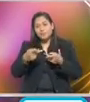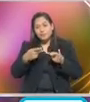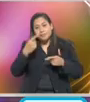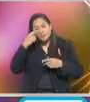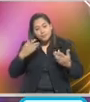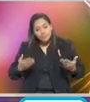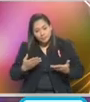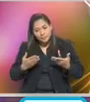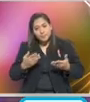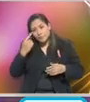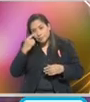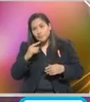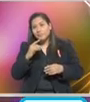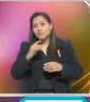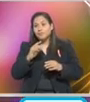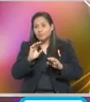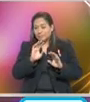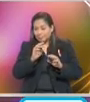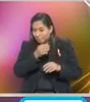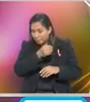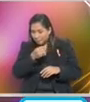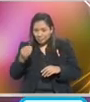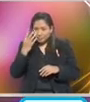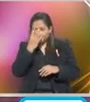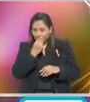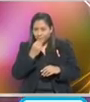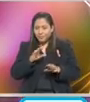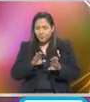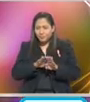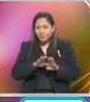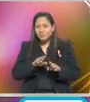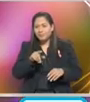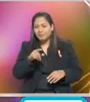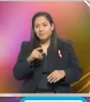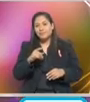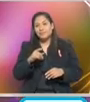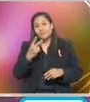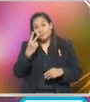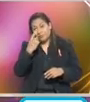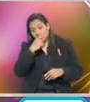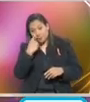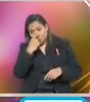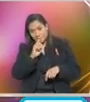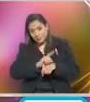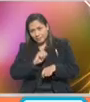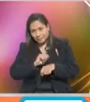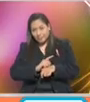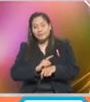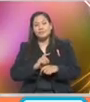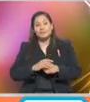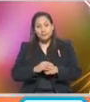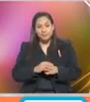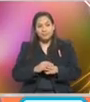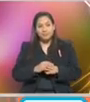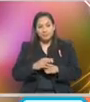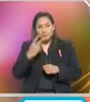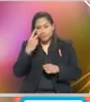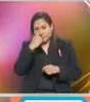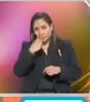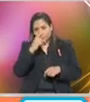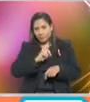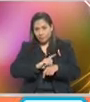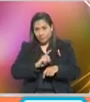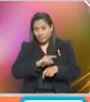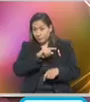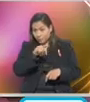los ensayos para estar tan coordinados? Pues 2 horas diarias. ¿2 horas diarias? Sí. ¿Y